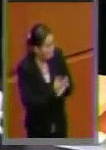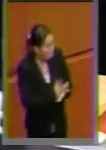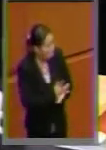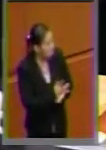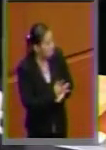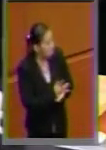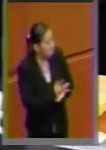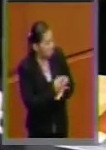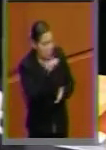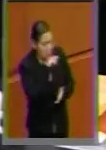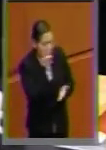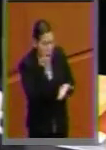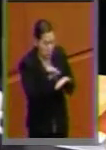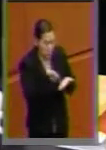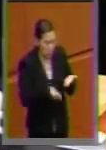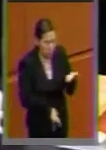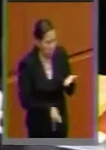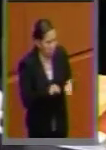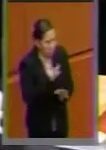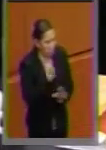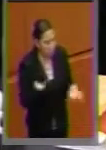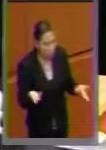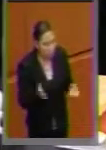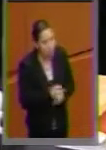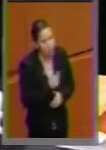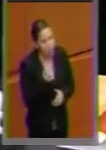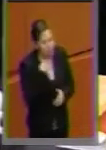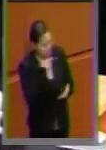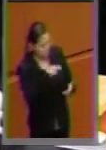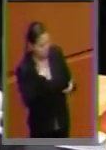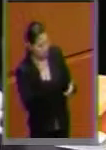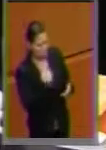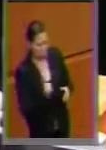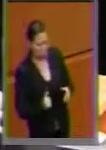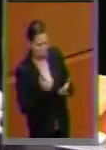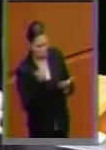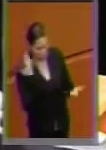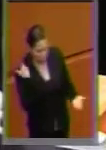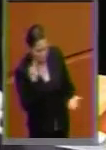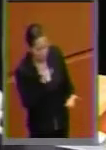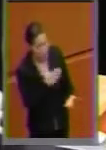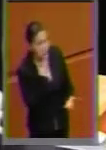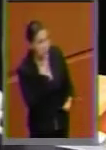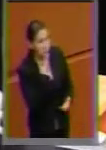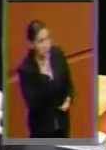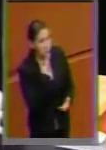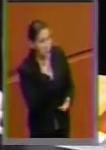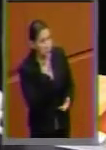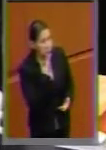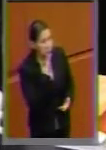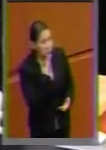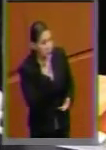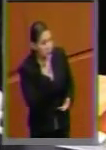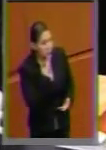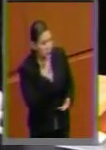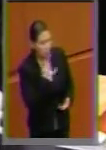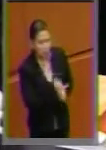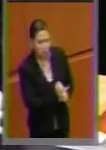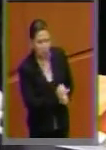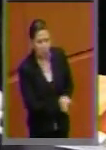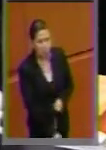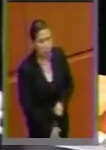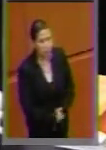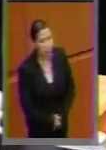minuto al momento ya que algo estar actualizada pues no es funcionar es increíble